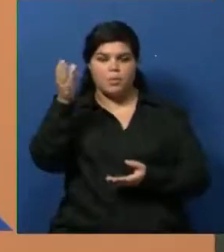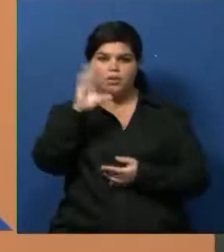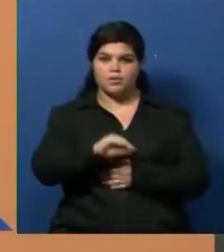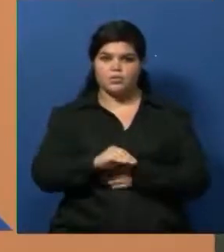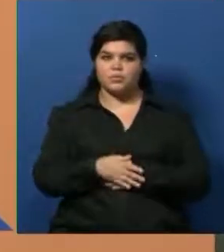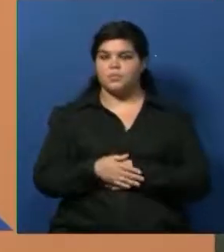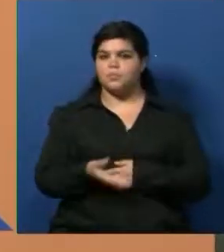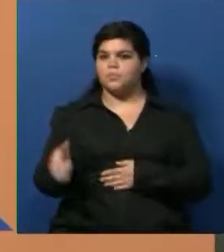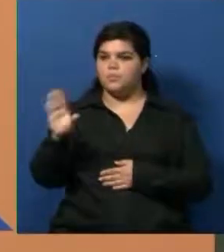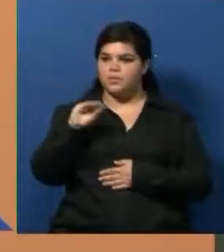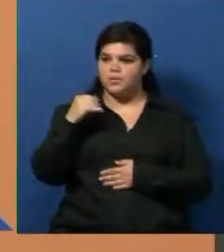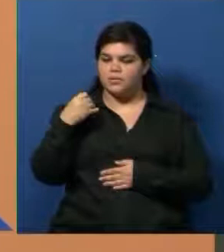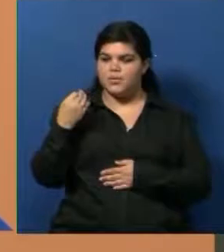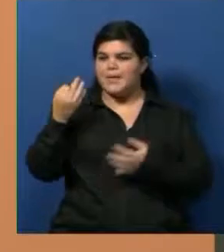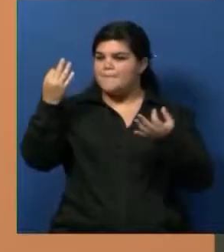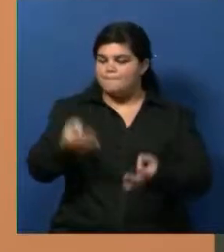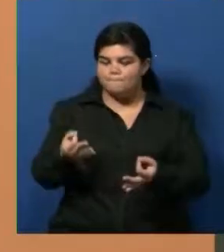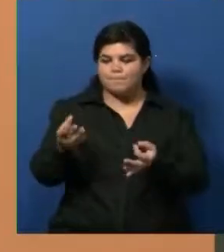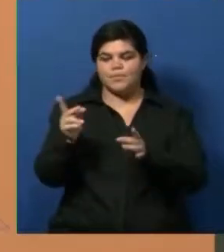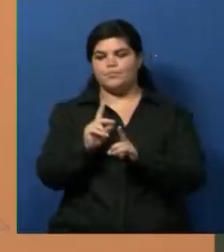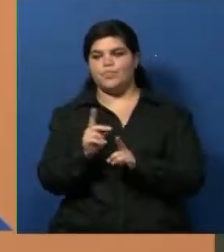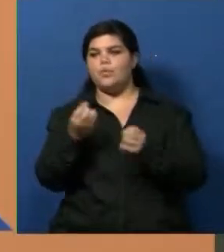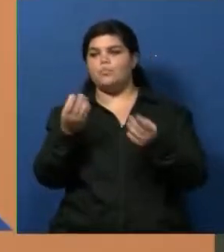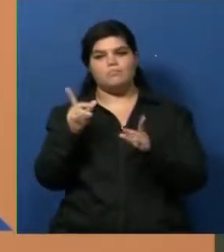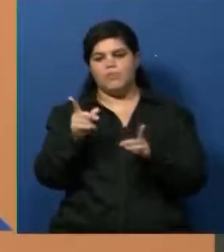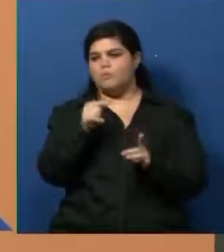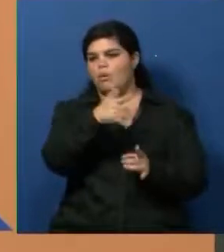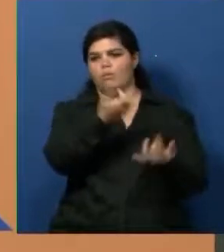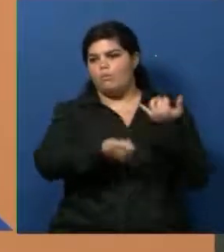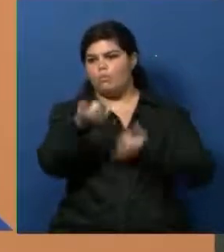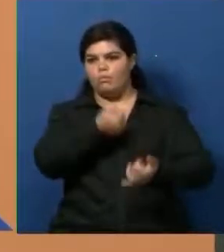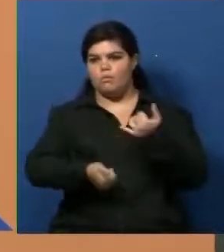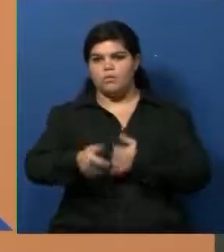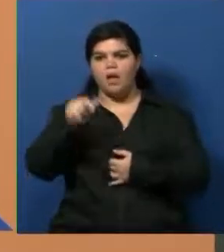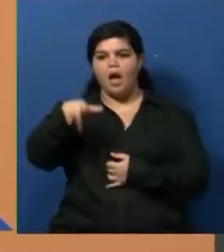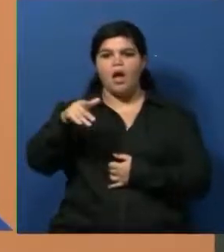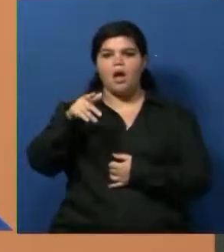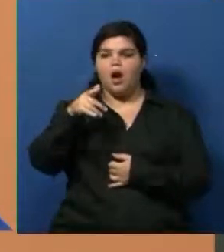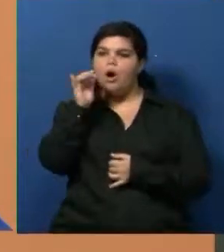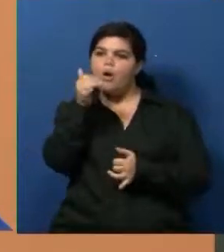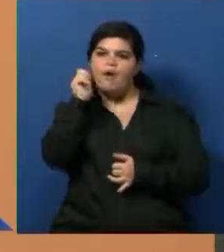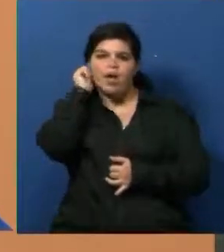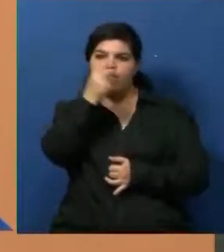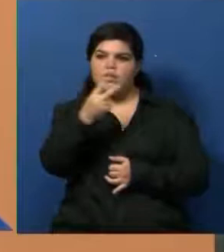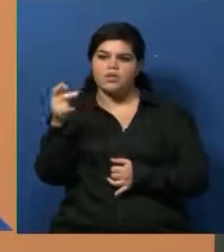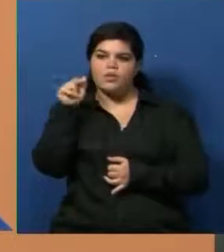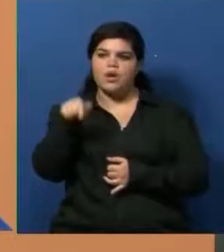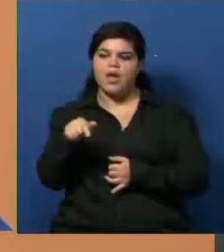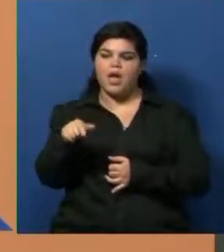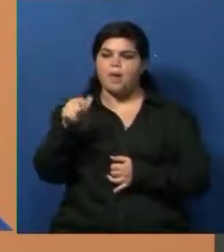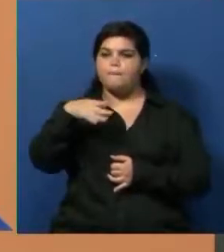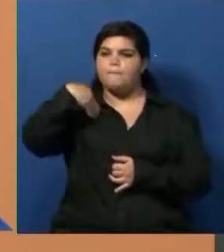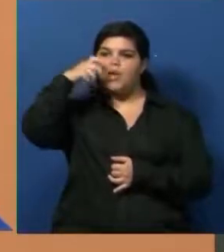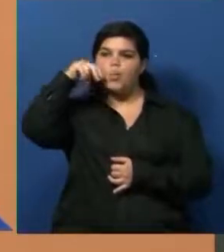noches. Sí, la verdad que no muy bien por la noticia que vos decías y remarcabas recién, este chico de 22 años, hincha de Belgrano, Emanuel Balbo,